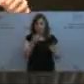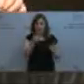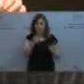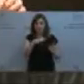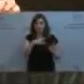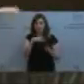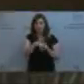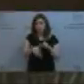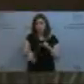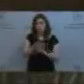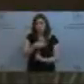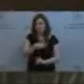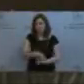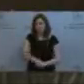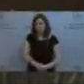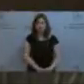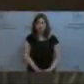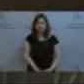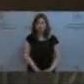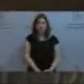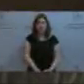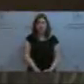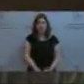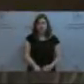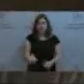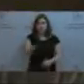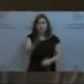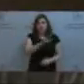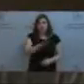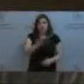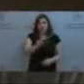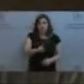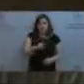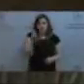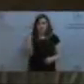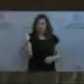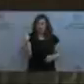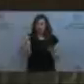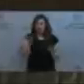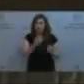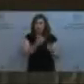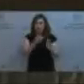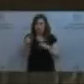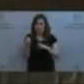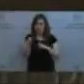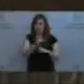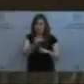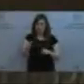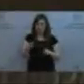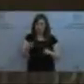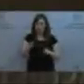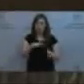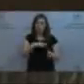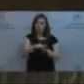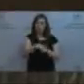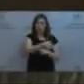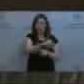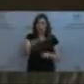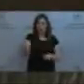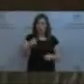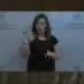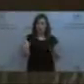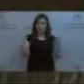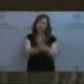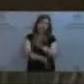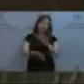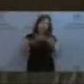o seguro que consigue votos. En cuanto al área 1, que me pregunta, se cubren las necesidades de la población adecuadamente. Se lo expliqué ya